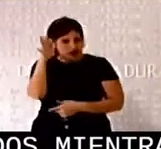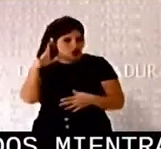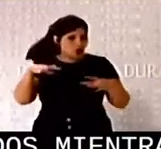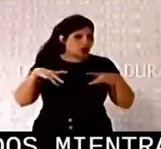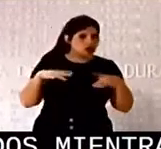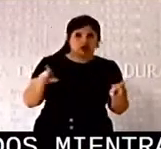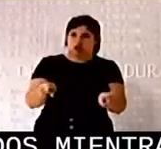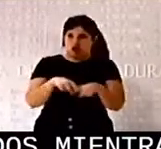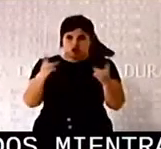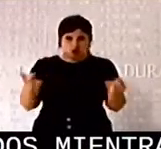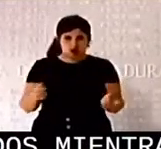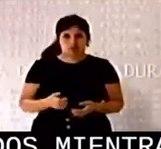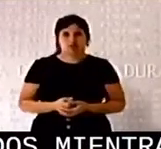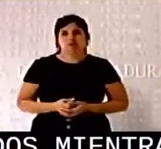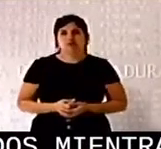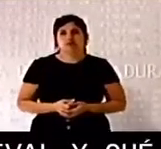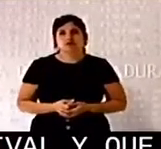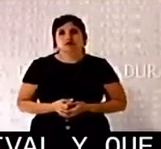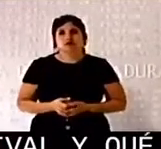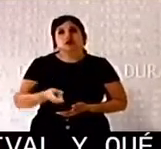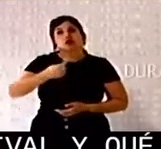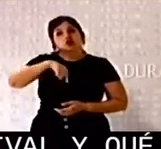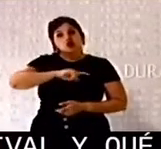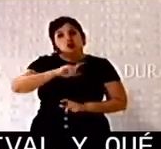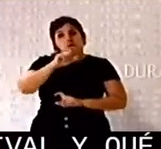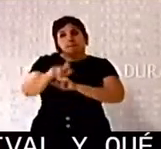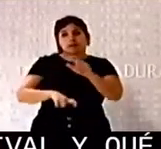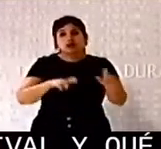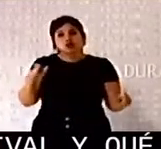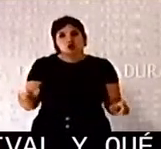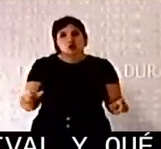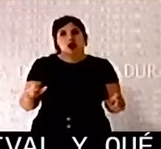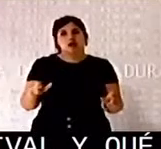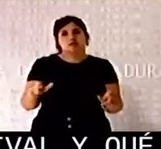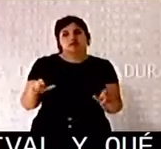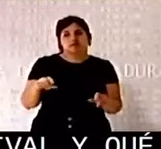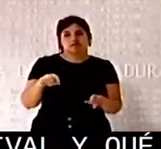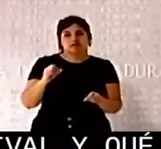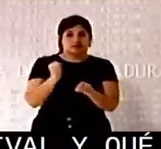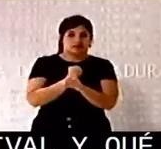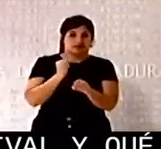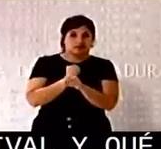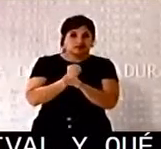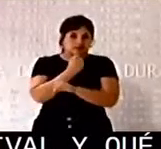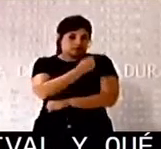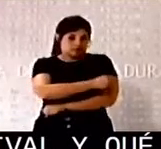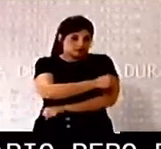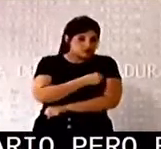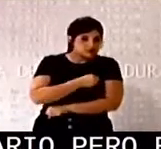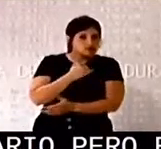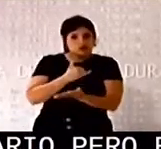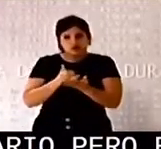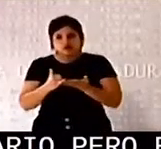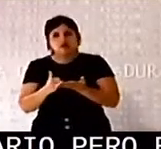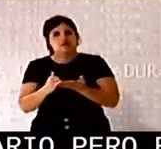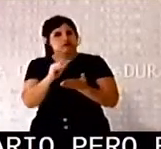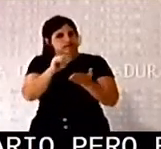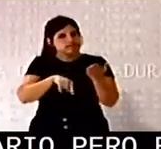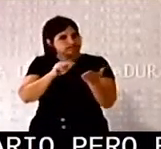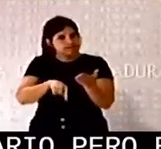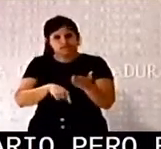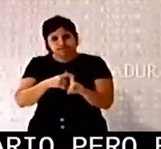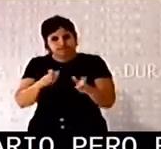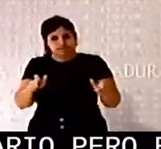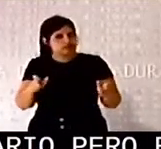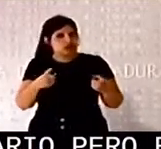y que reforzaremos el personal como sea necesario, pero en este momento